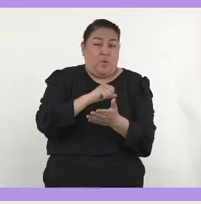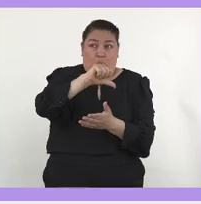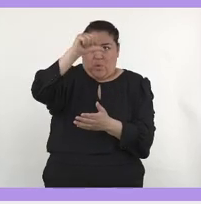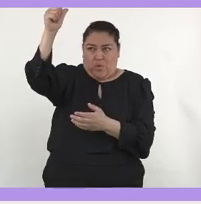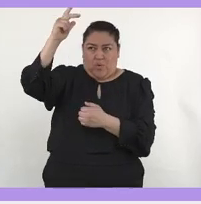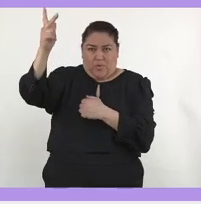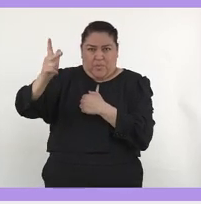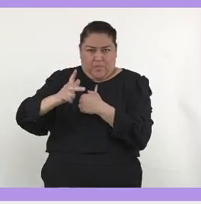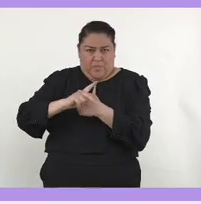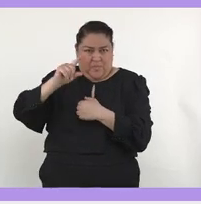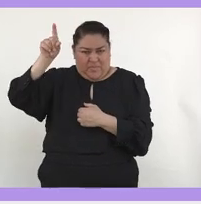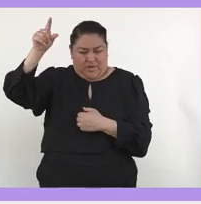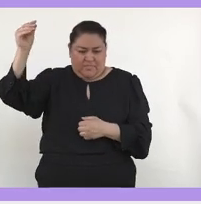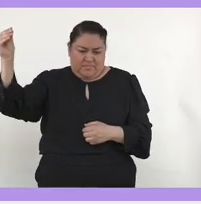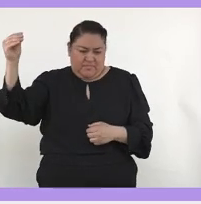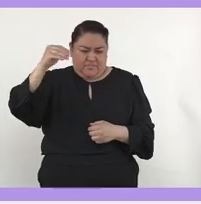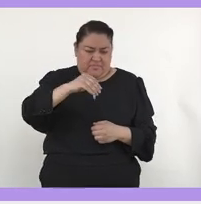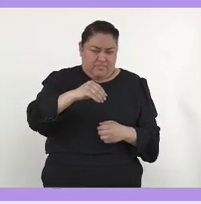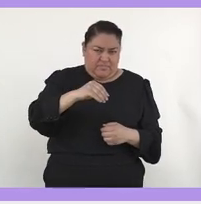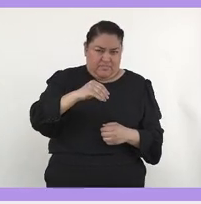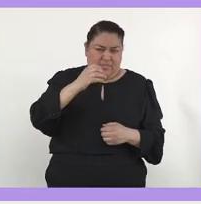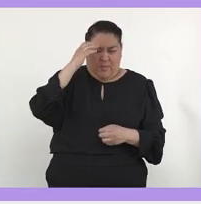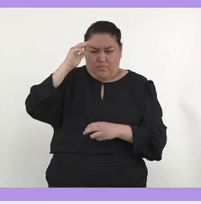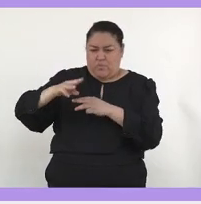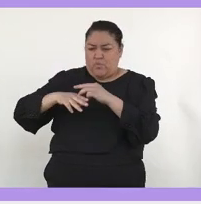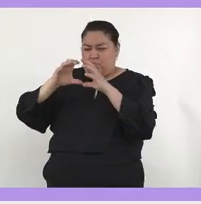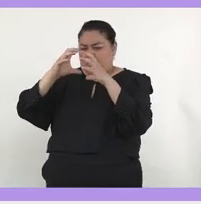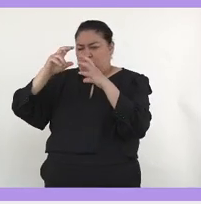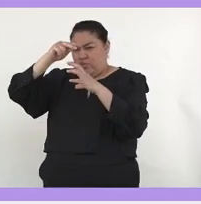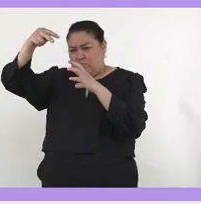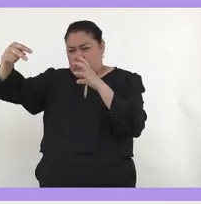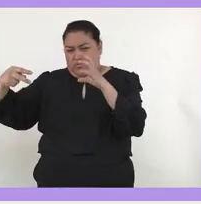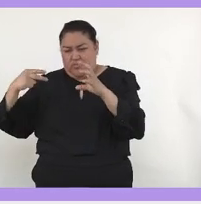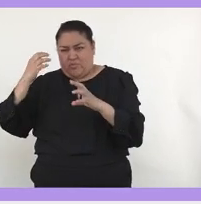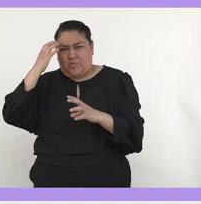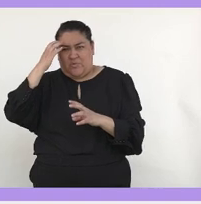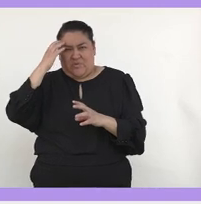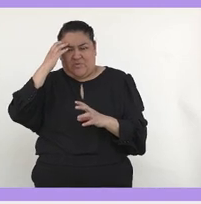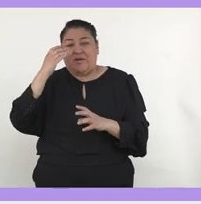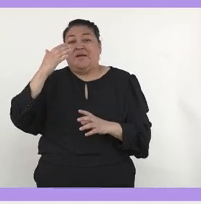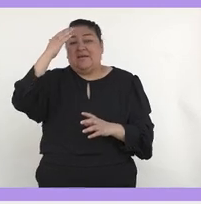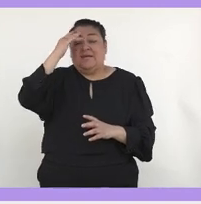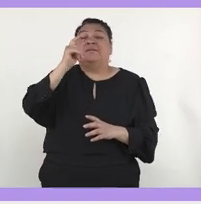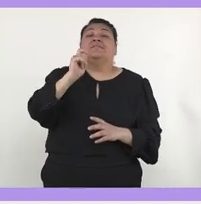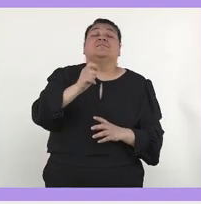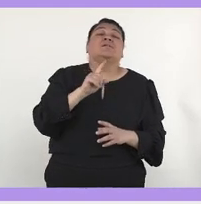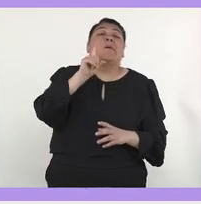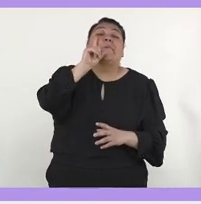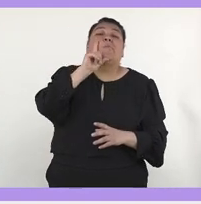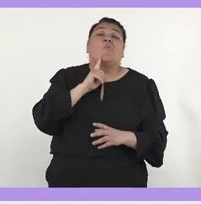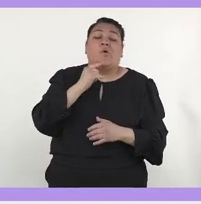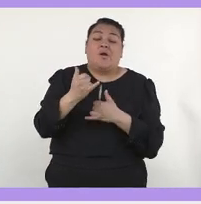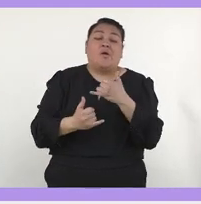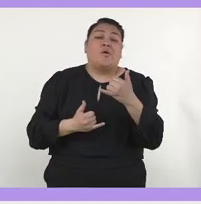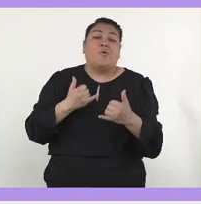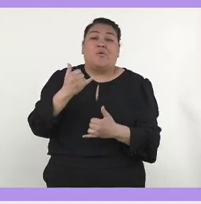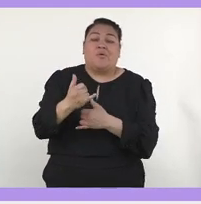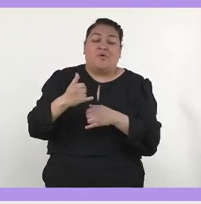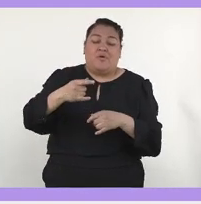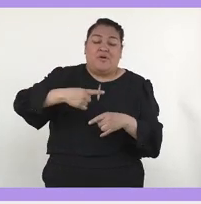que tenemos quizá una visión más global el fútbol va a acabar el fútbol femenil va a acabar triunfando